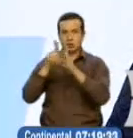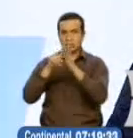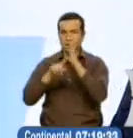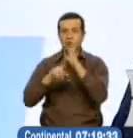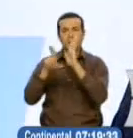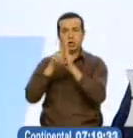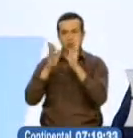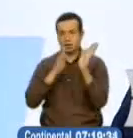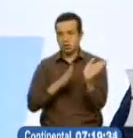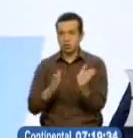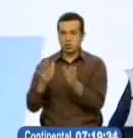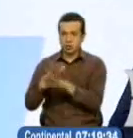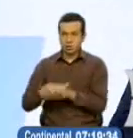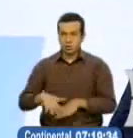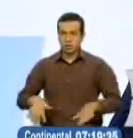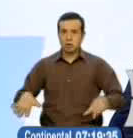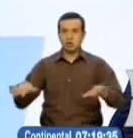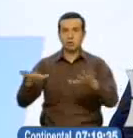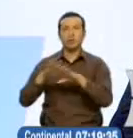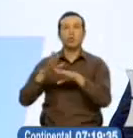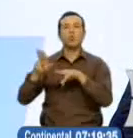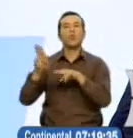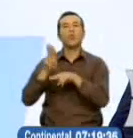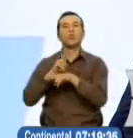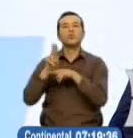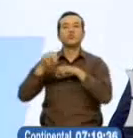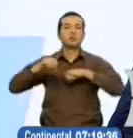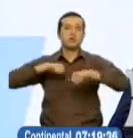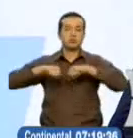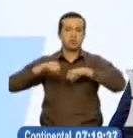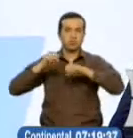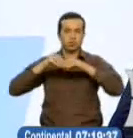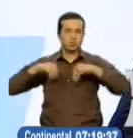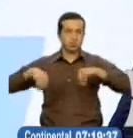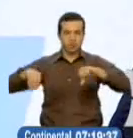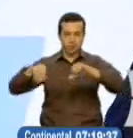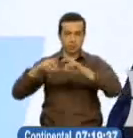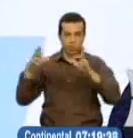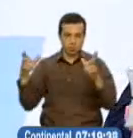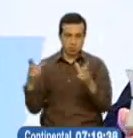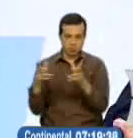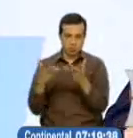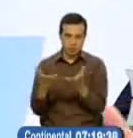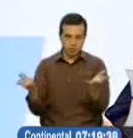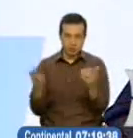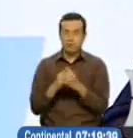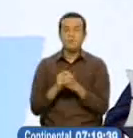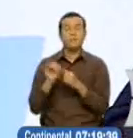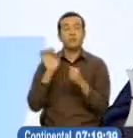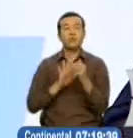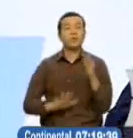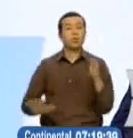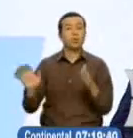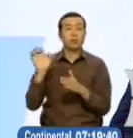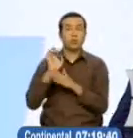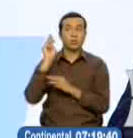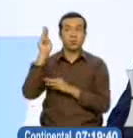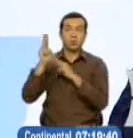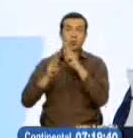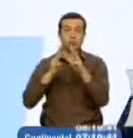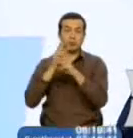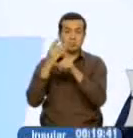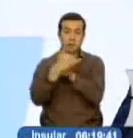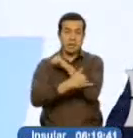de Ordenamiento Territorial, Uso y Gestión de Suelo. En el Ecuador, y esto más bien nuestro país, considerado en el mundo entero como un